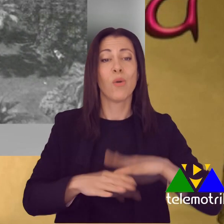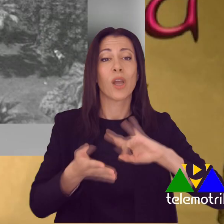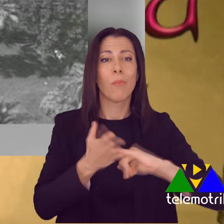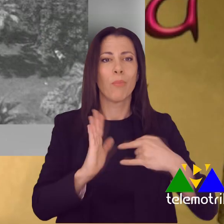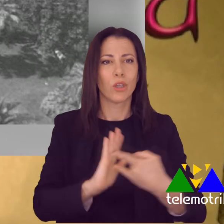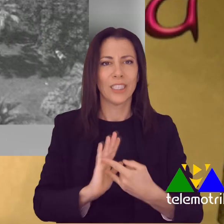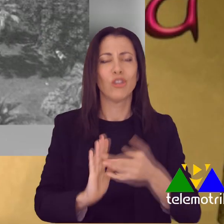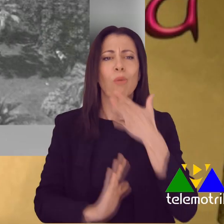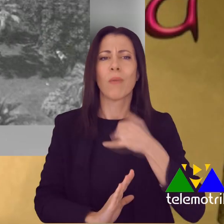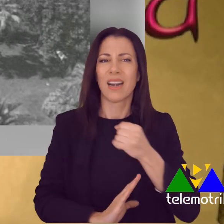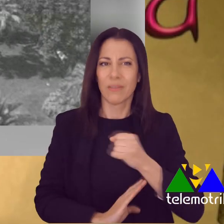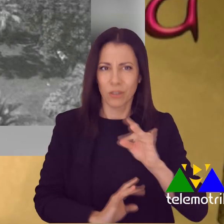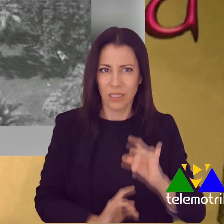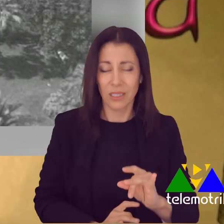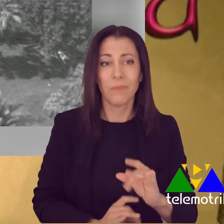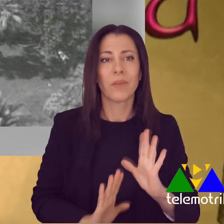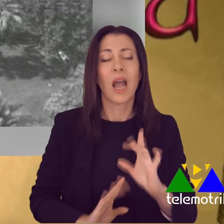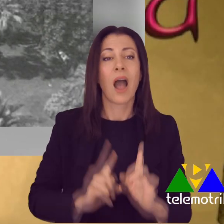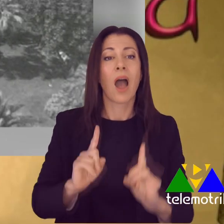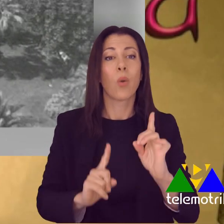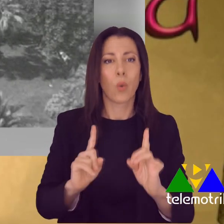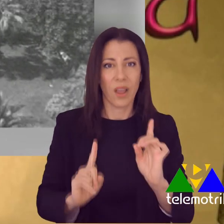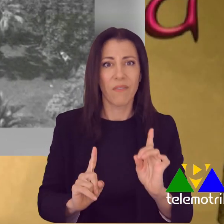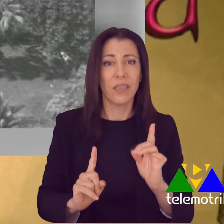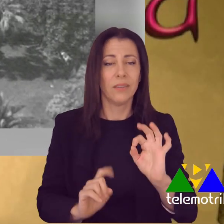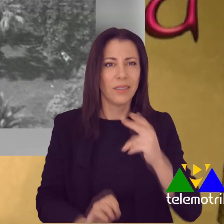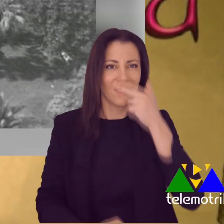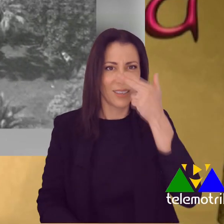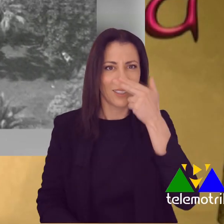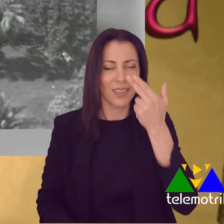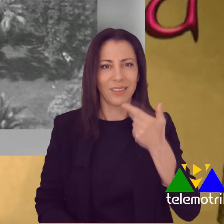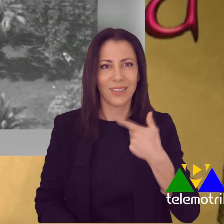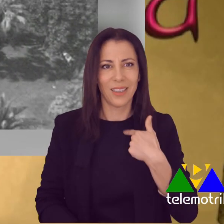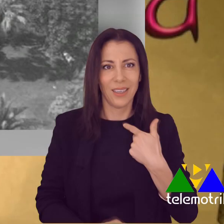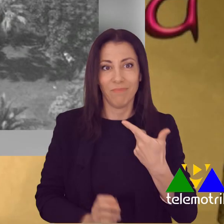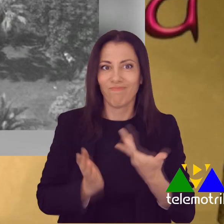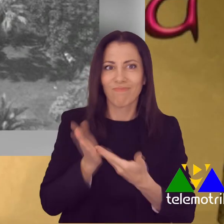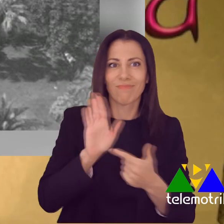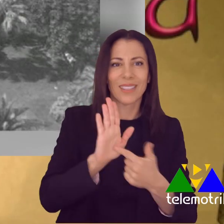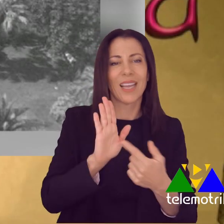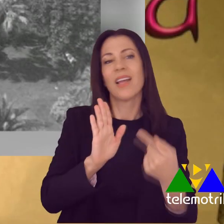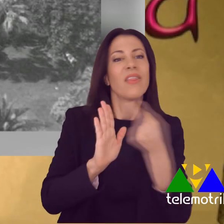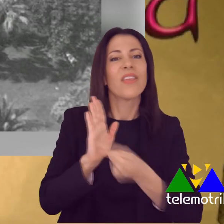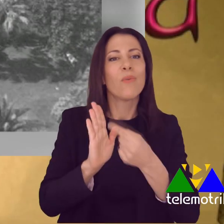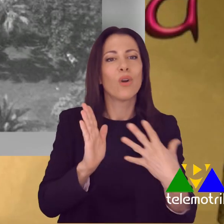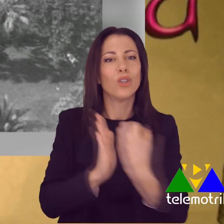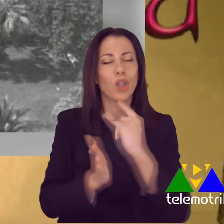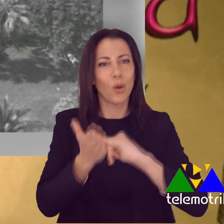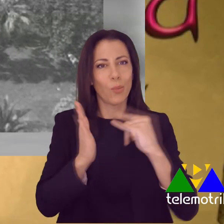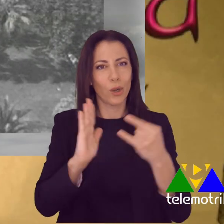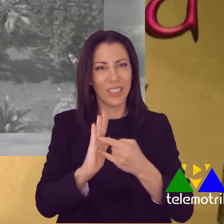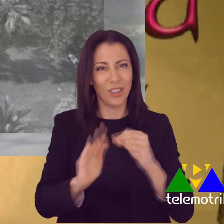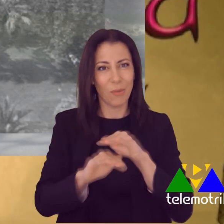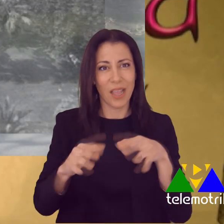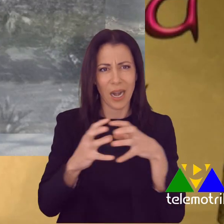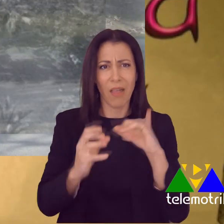proyecto era magnífico. Alguna vez sería interesante mostrarlo, ¿no? Todos los dibujos que hay sobre el proyecto de Playa Granada, que